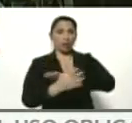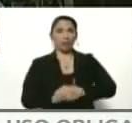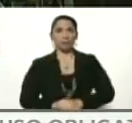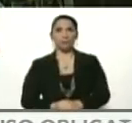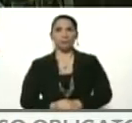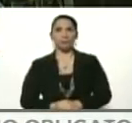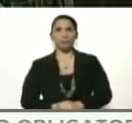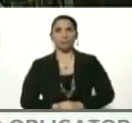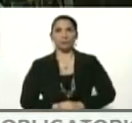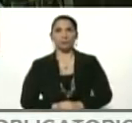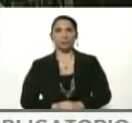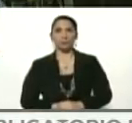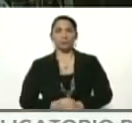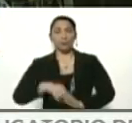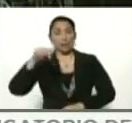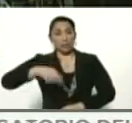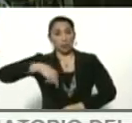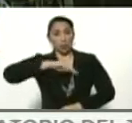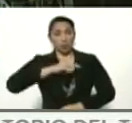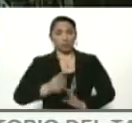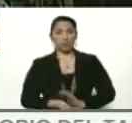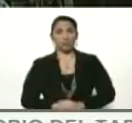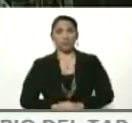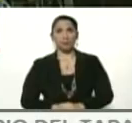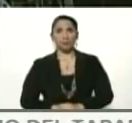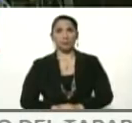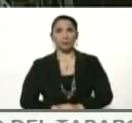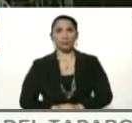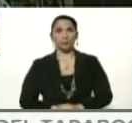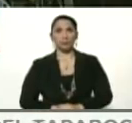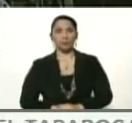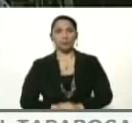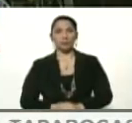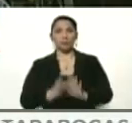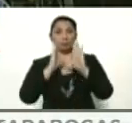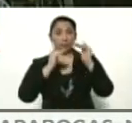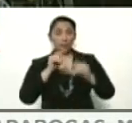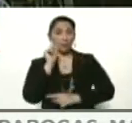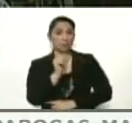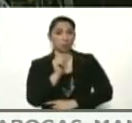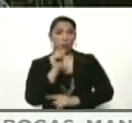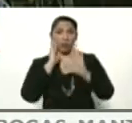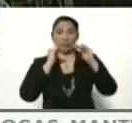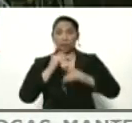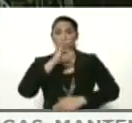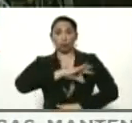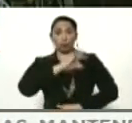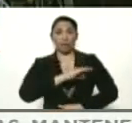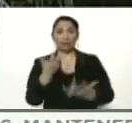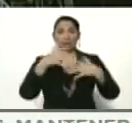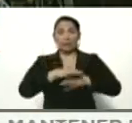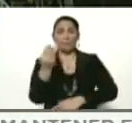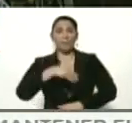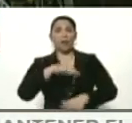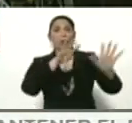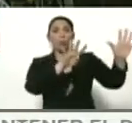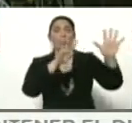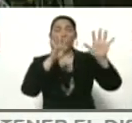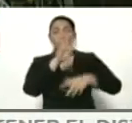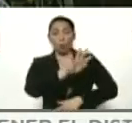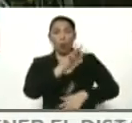Aquí estamos. Hemos atendido en los puestos de atención social integral más de